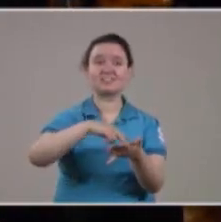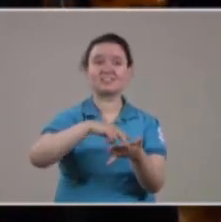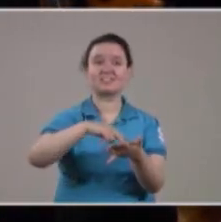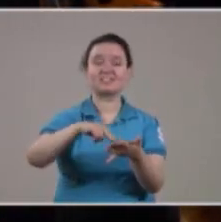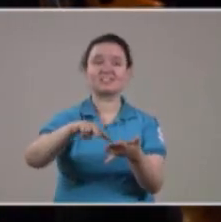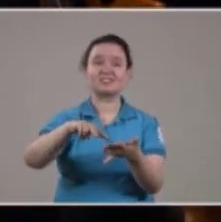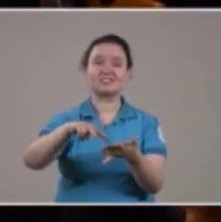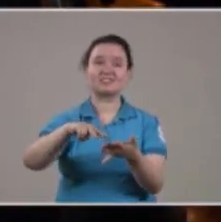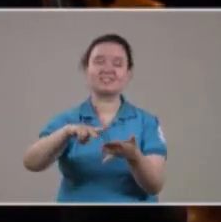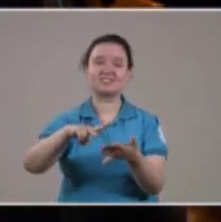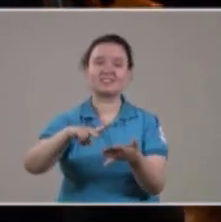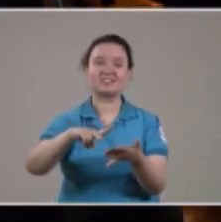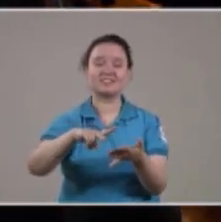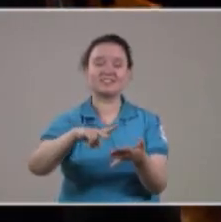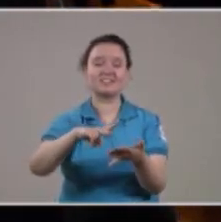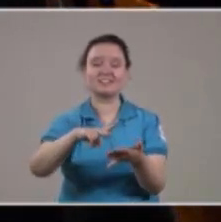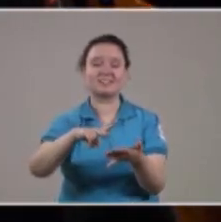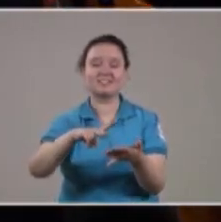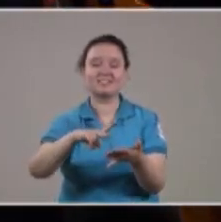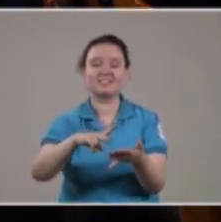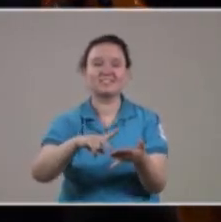Allá no me acuerdo que sigue.